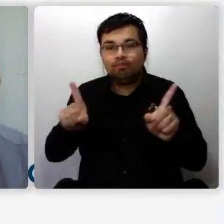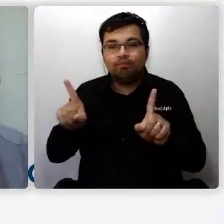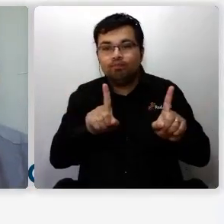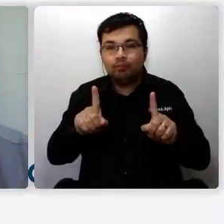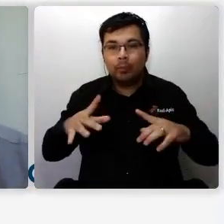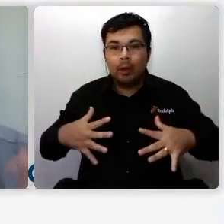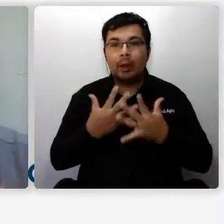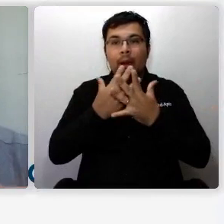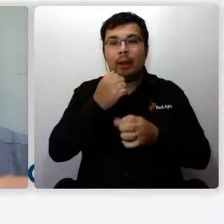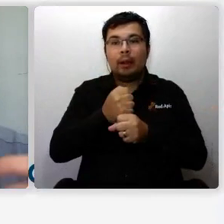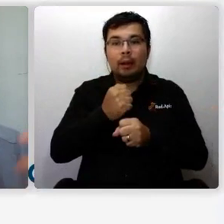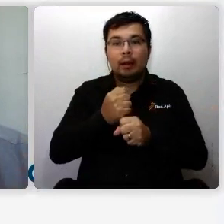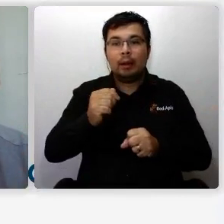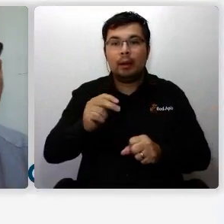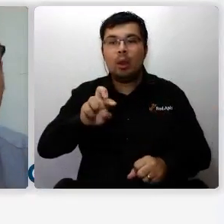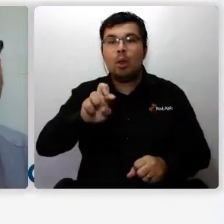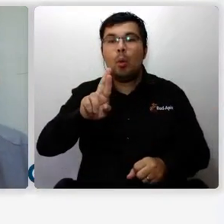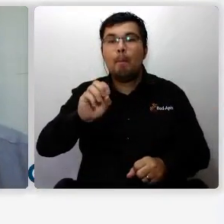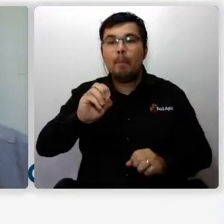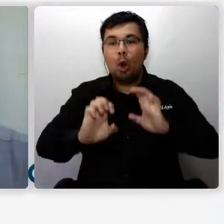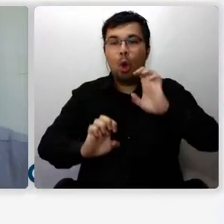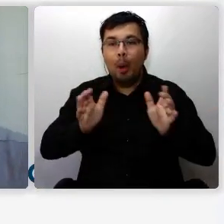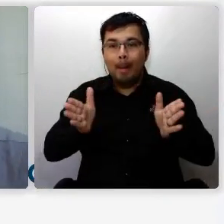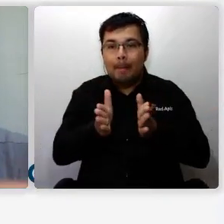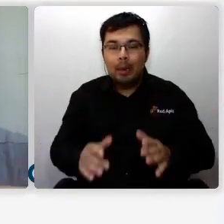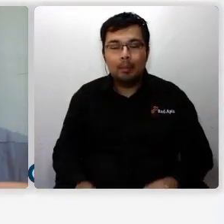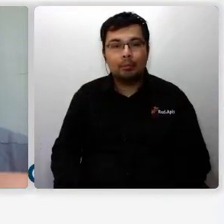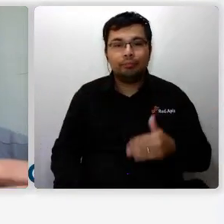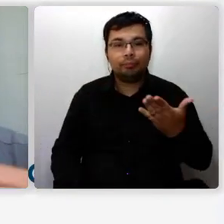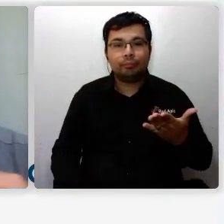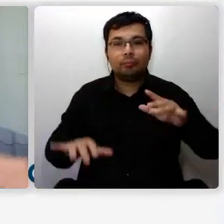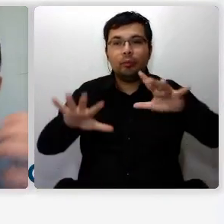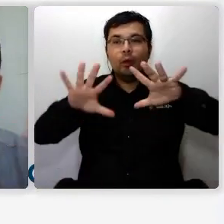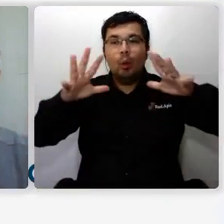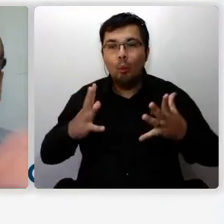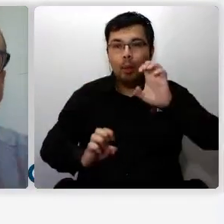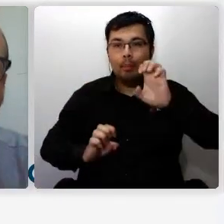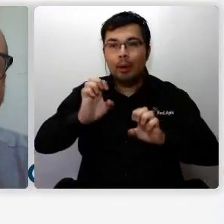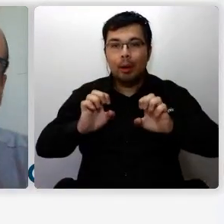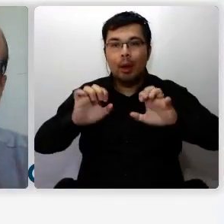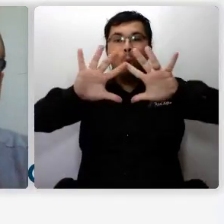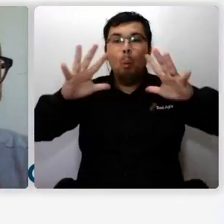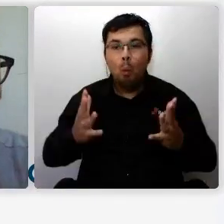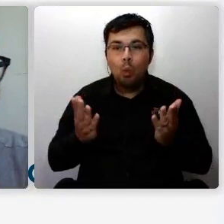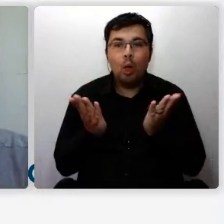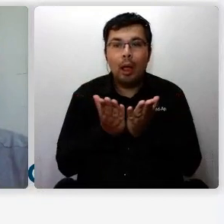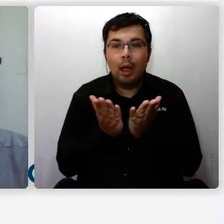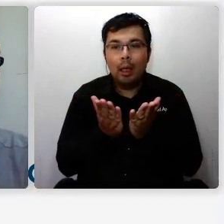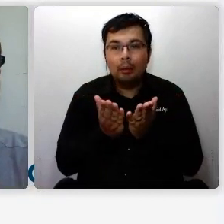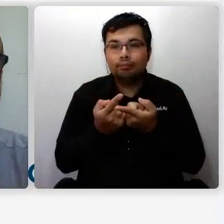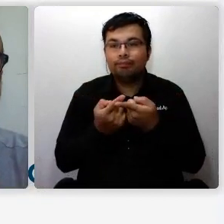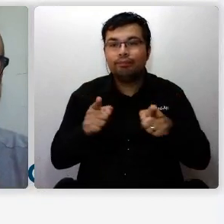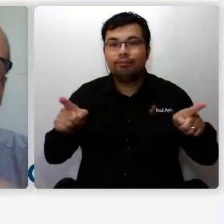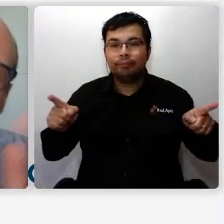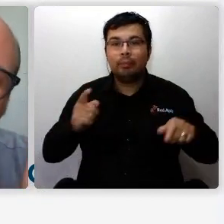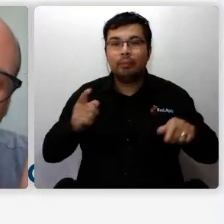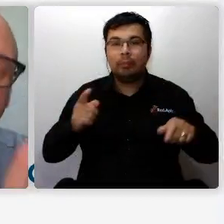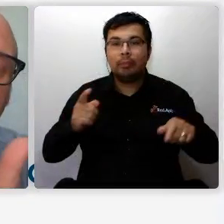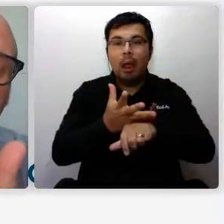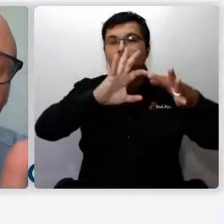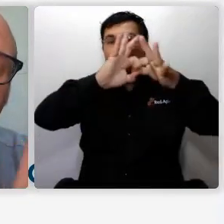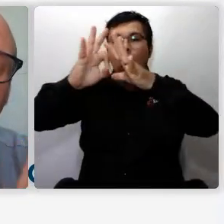ProPyme, del mundo empresarial, del mundo académico, del mundo público. Hay un ecosistema muy interesante que trabajamos diariamente en ello, así que